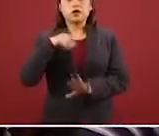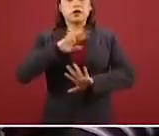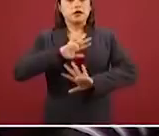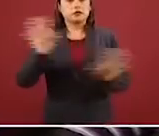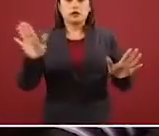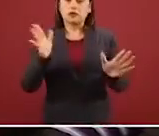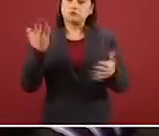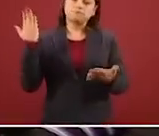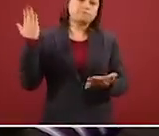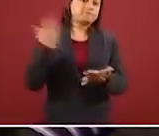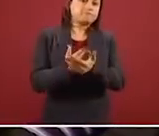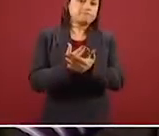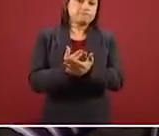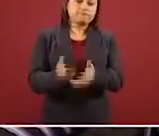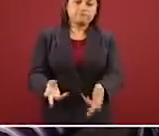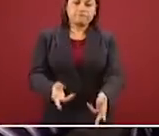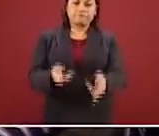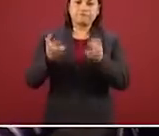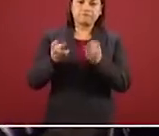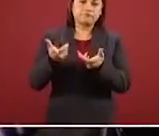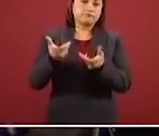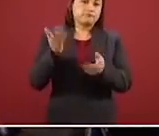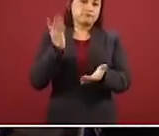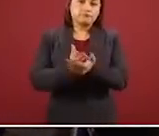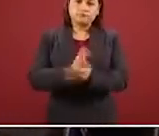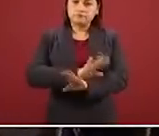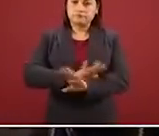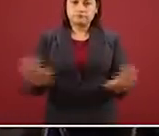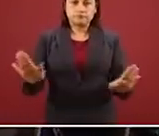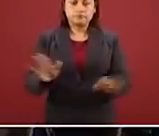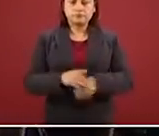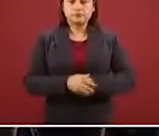saqueo, pues aquí está,